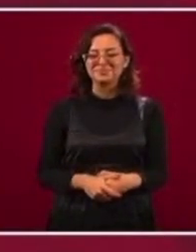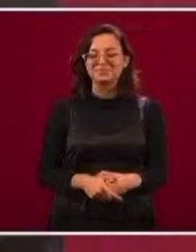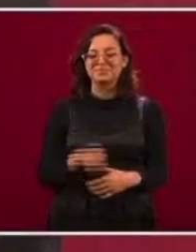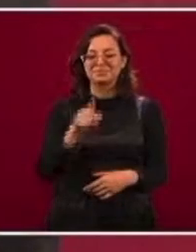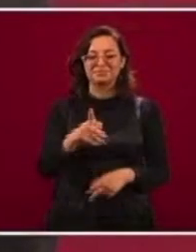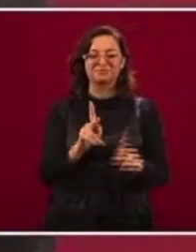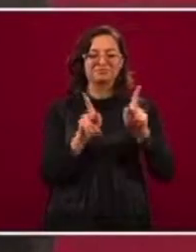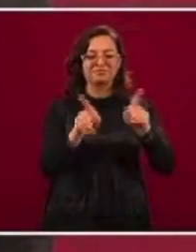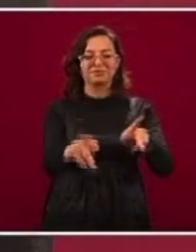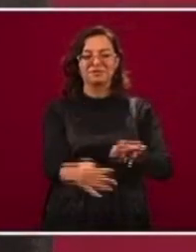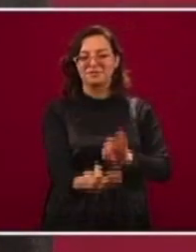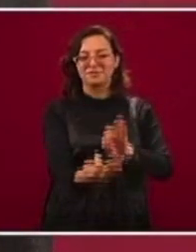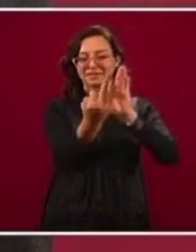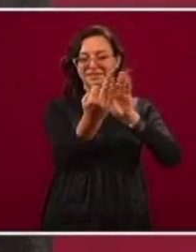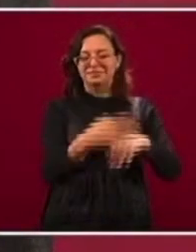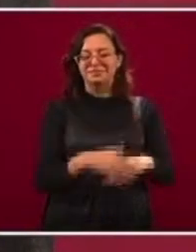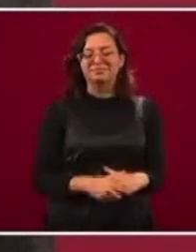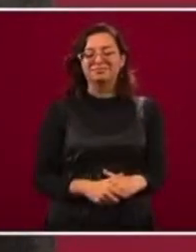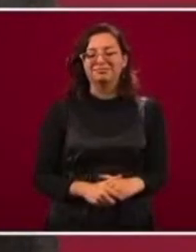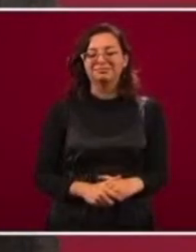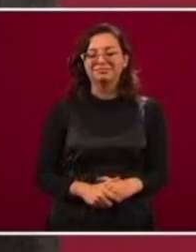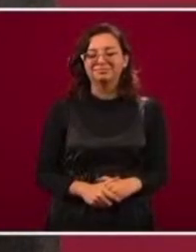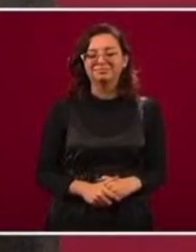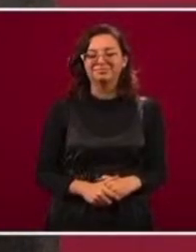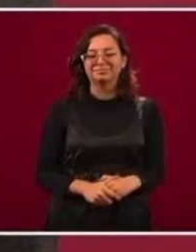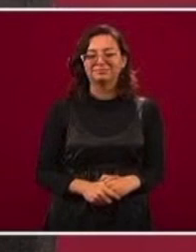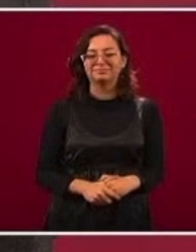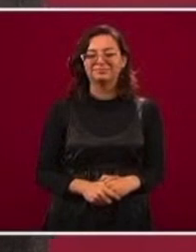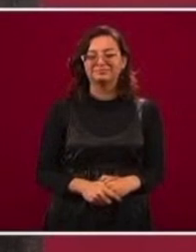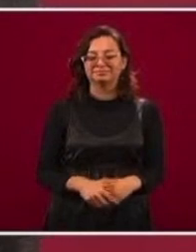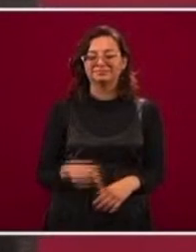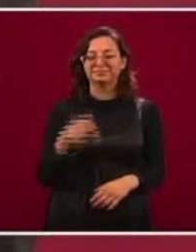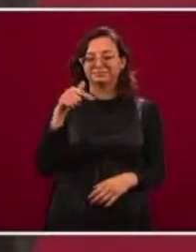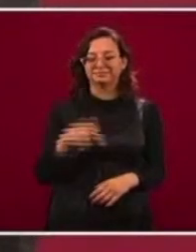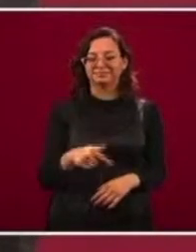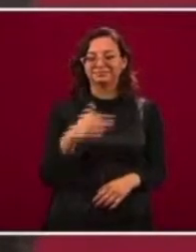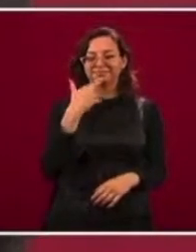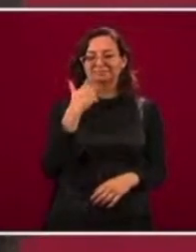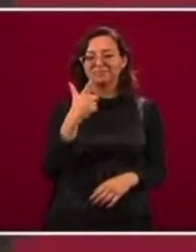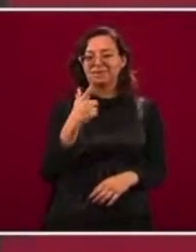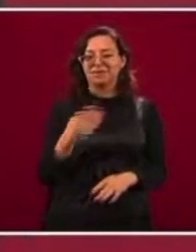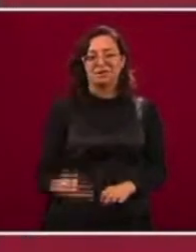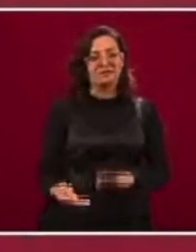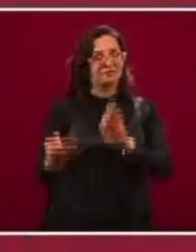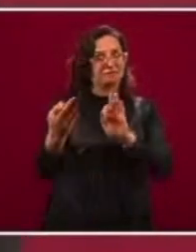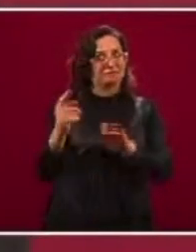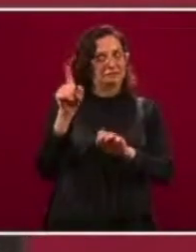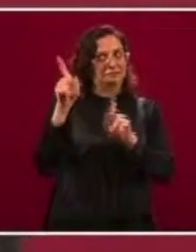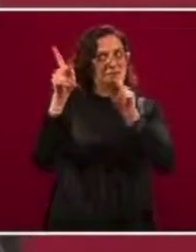panteón. Dice, aquí se está mejor que enfrente.